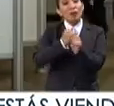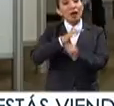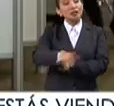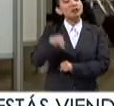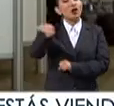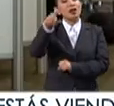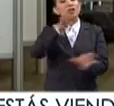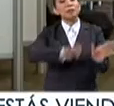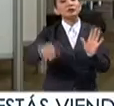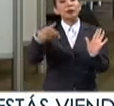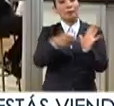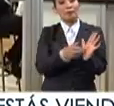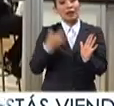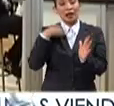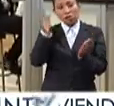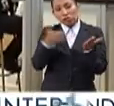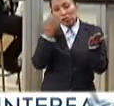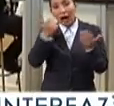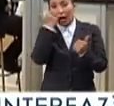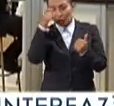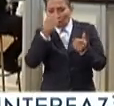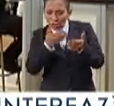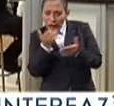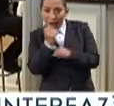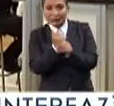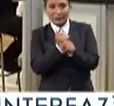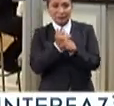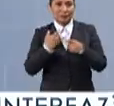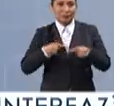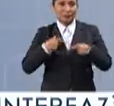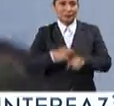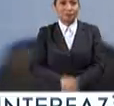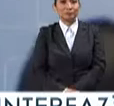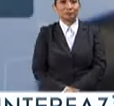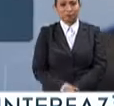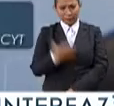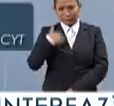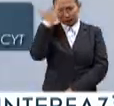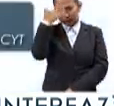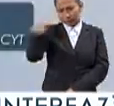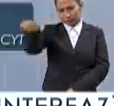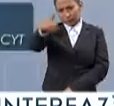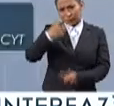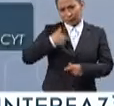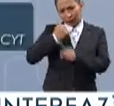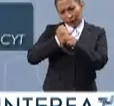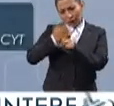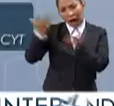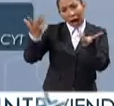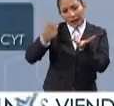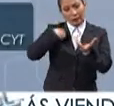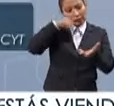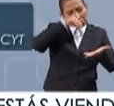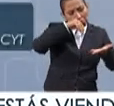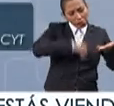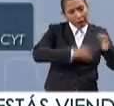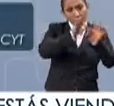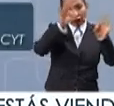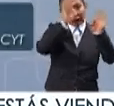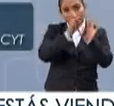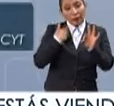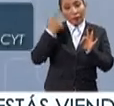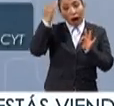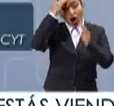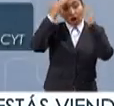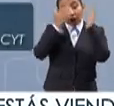y 900 mil consultas de estudiantes y científicos si sabemos que los investigadores están generando recursos importantes